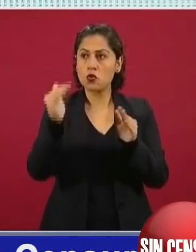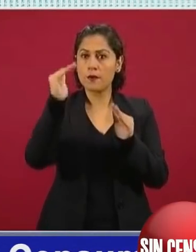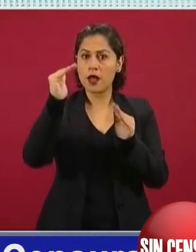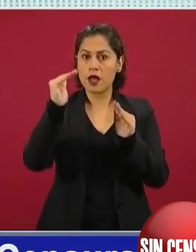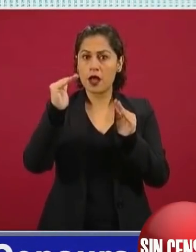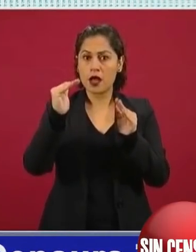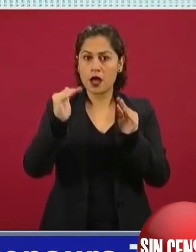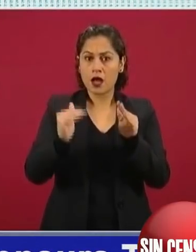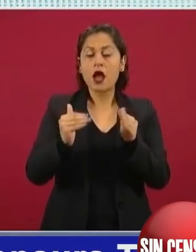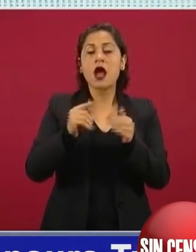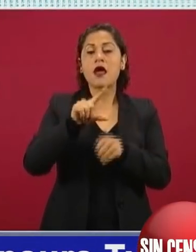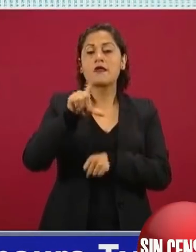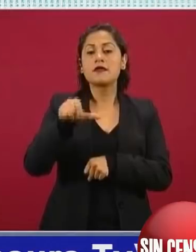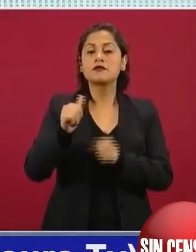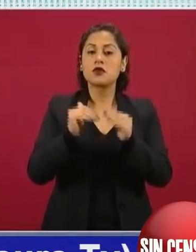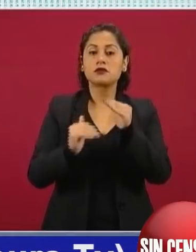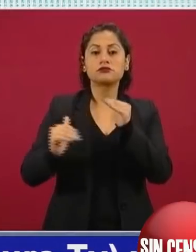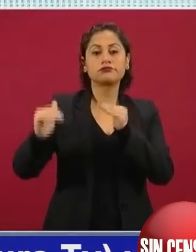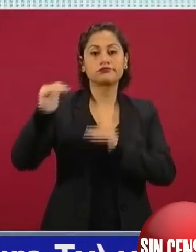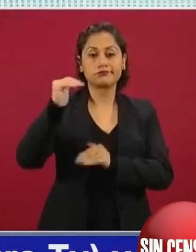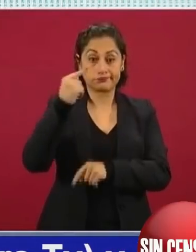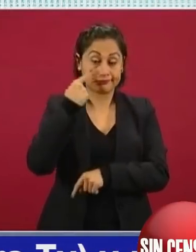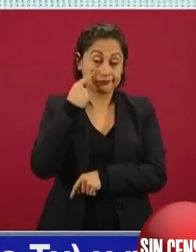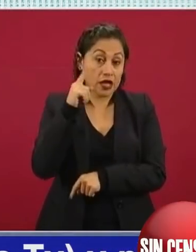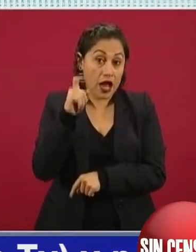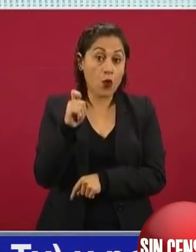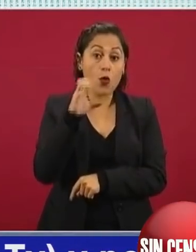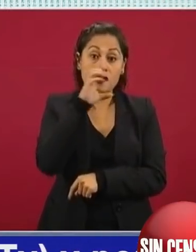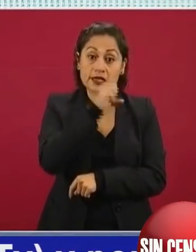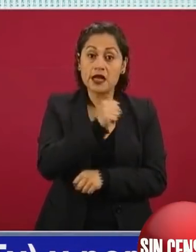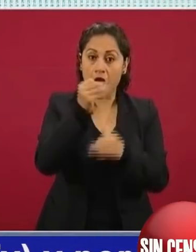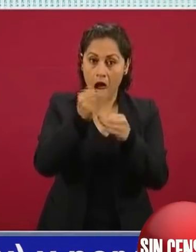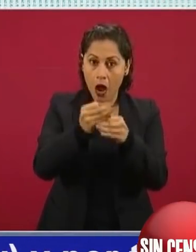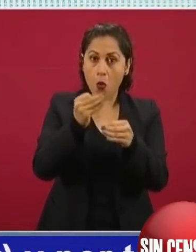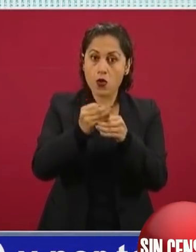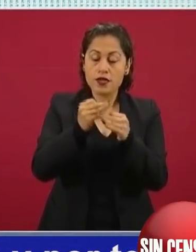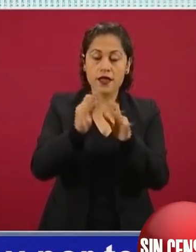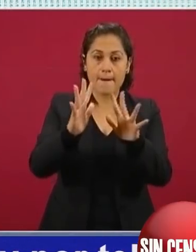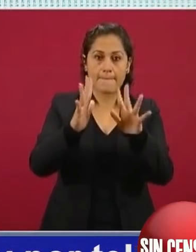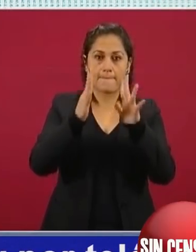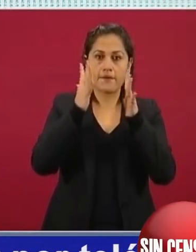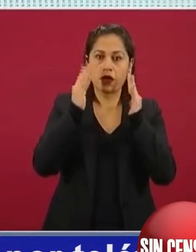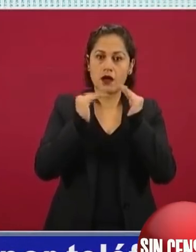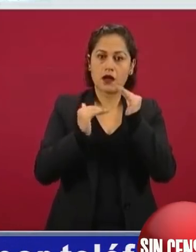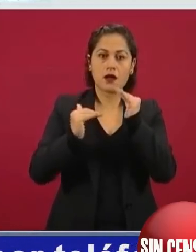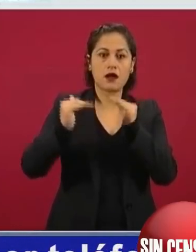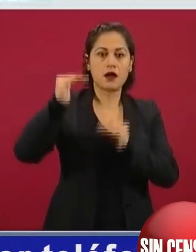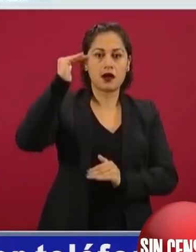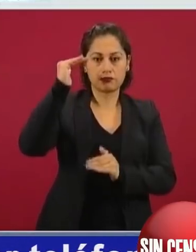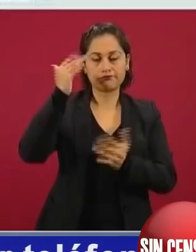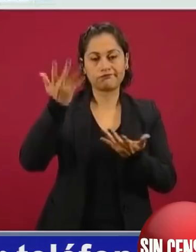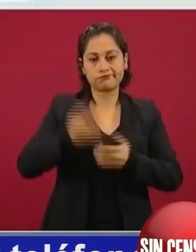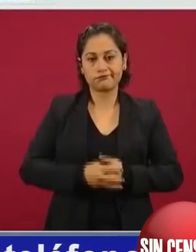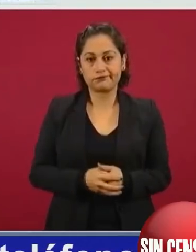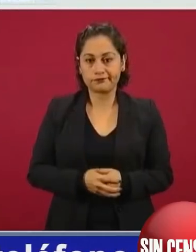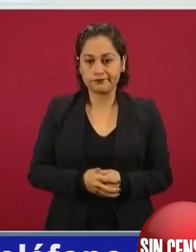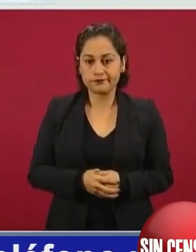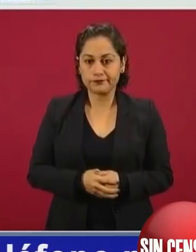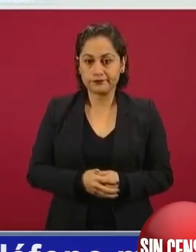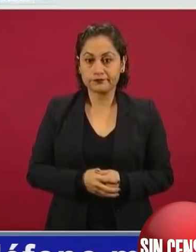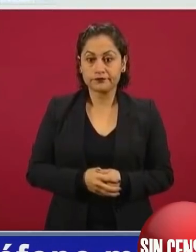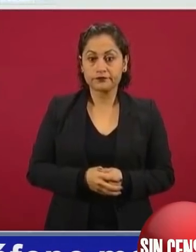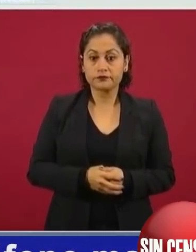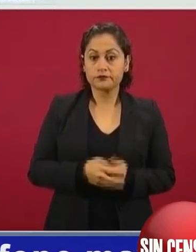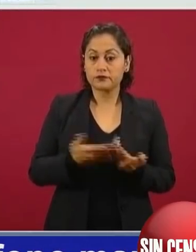este ascenso. Definitivamente Aguascalientes está en una fase de crecimiento rápido de la epidemia. La siguiente. No